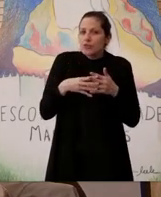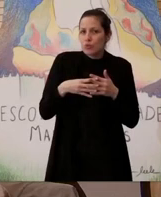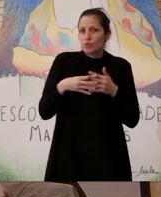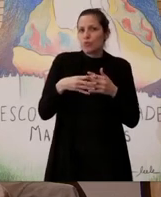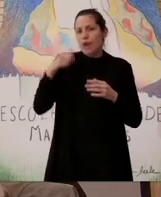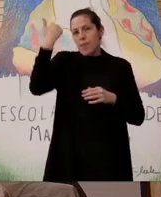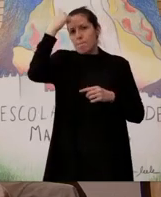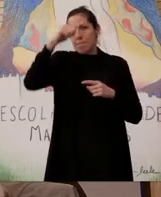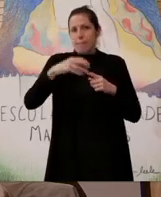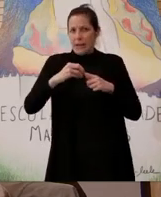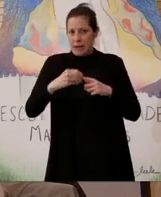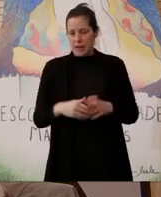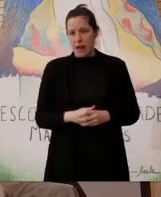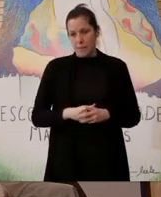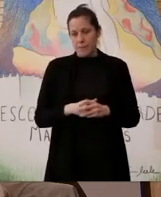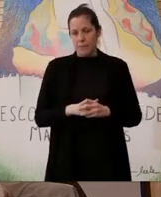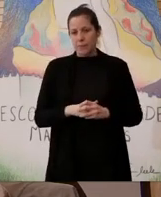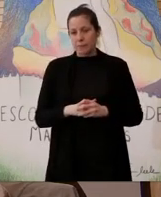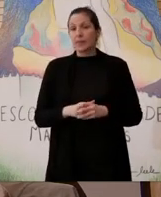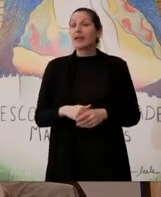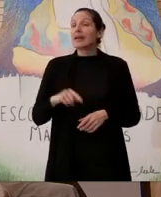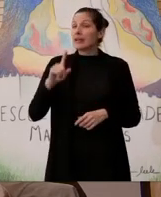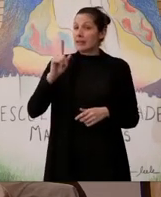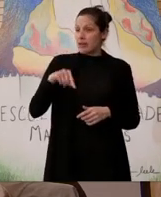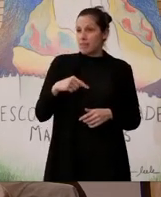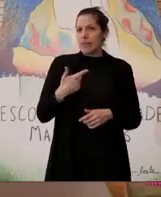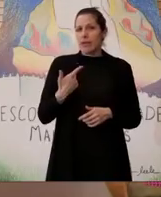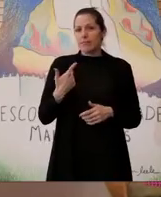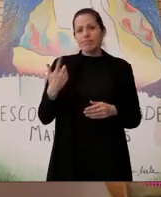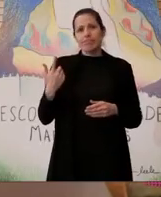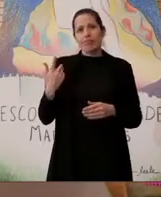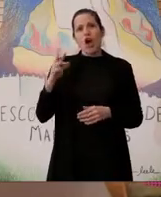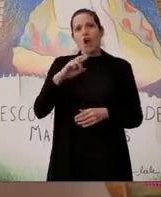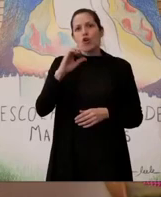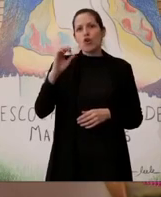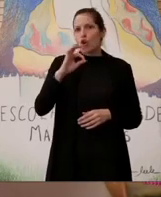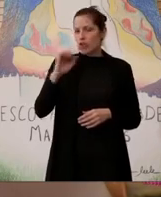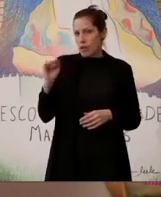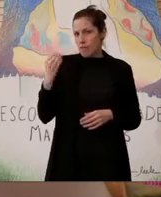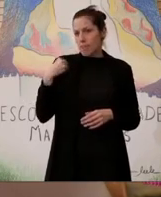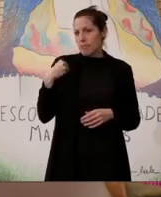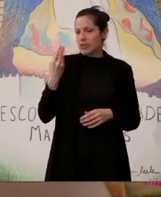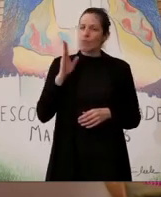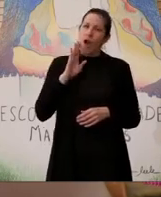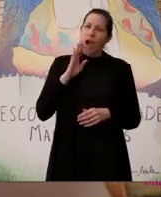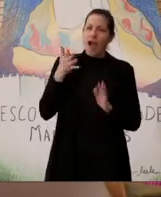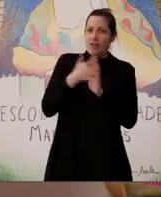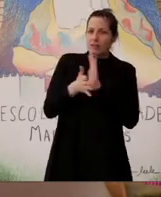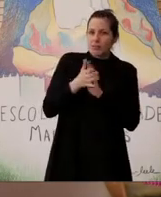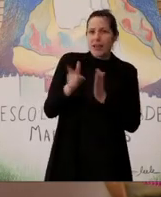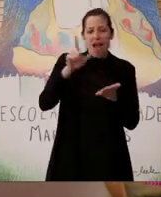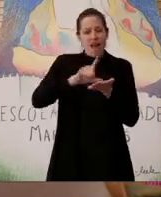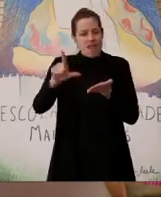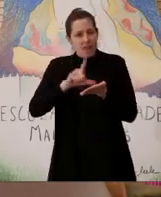ya pensando pero conectando con Rosa también la literatura politológica todo esto que la di tan importante no de